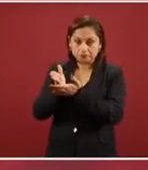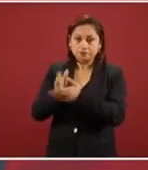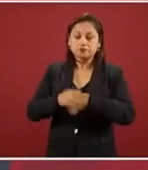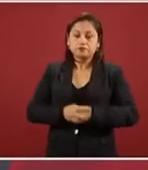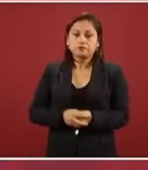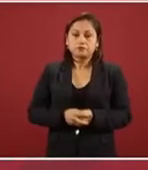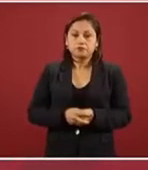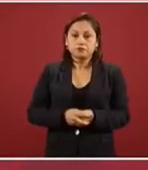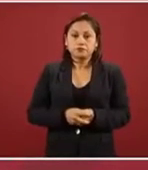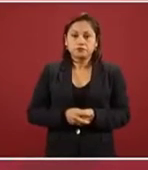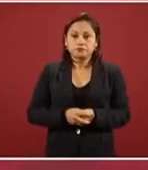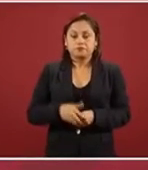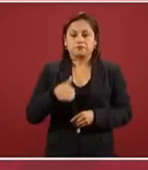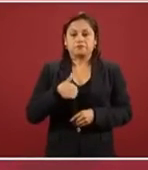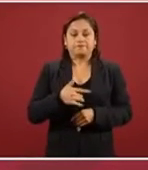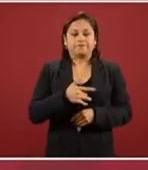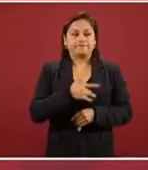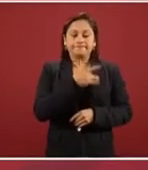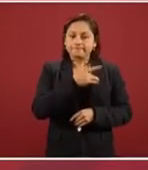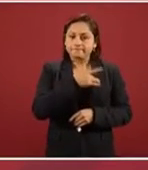me preocupó mucho